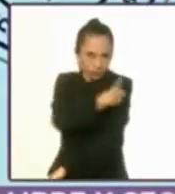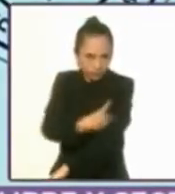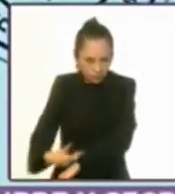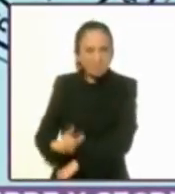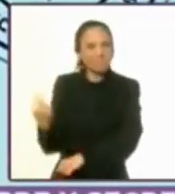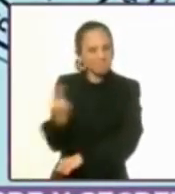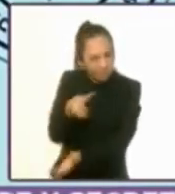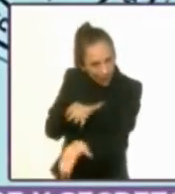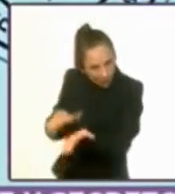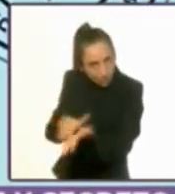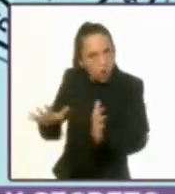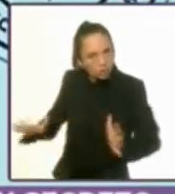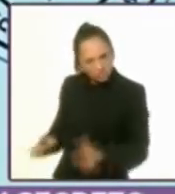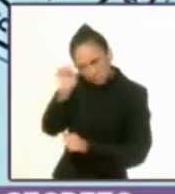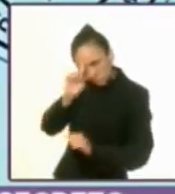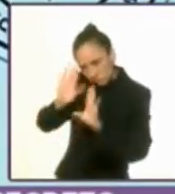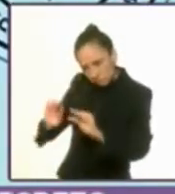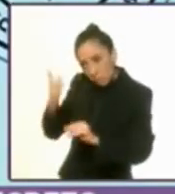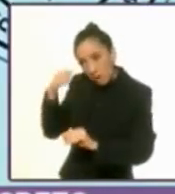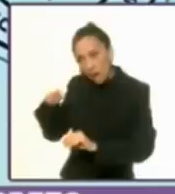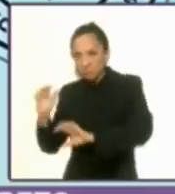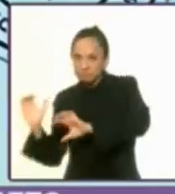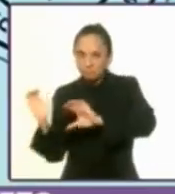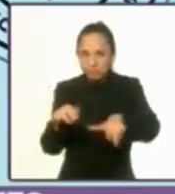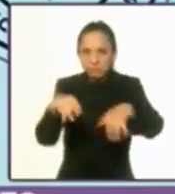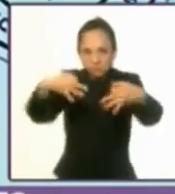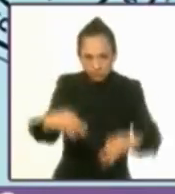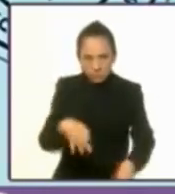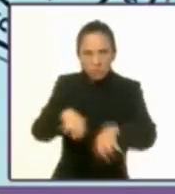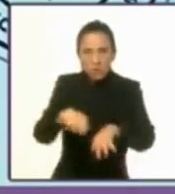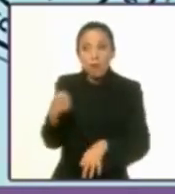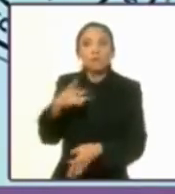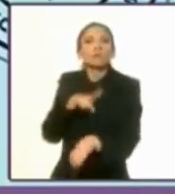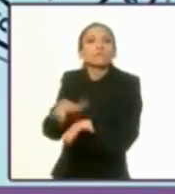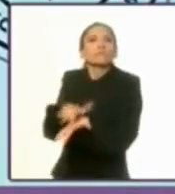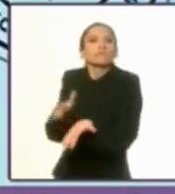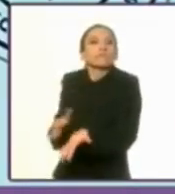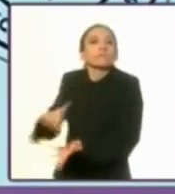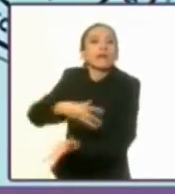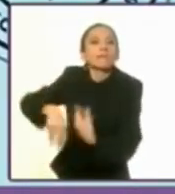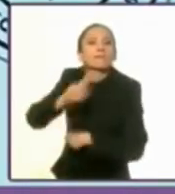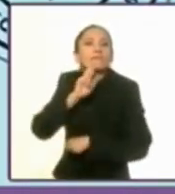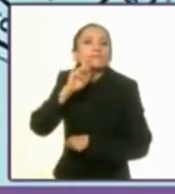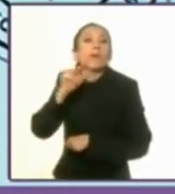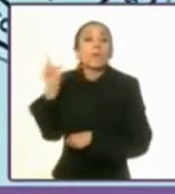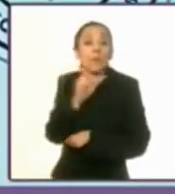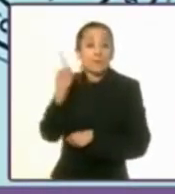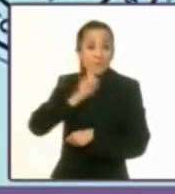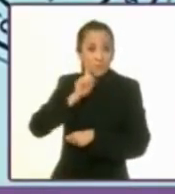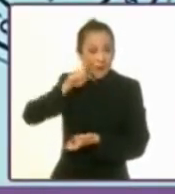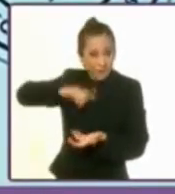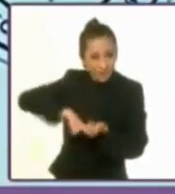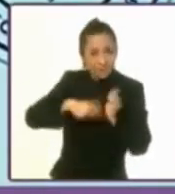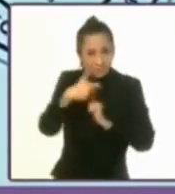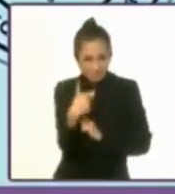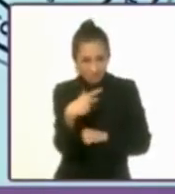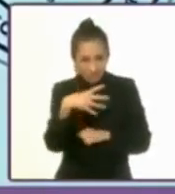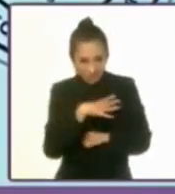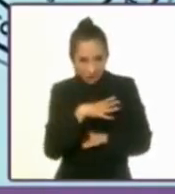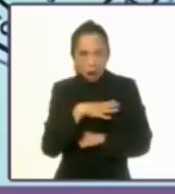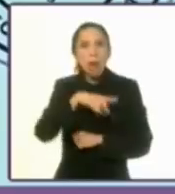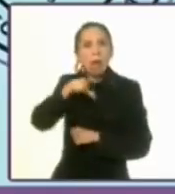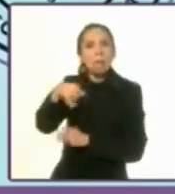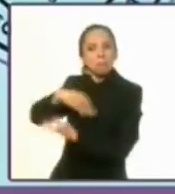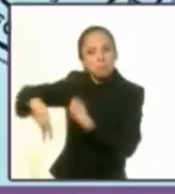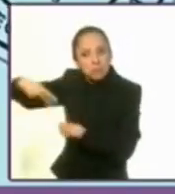capacitarlas para el empleo y es la forma en la que las vamos a sacar adelante cuando las mujeres tienen dinero en las manos le va bien a toda la familia